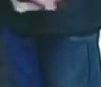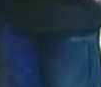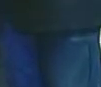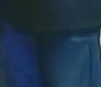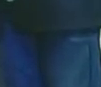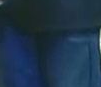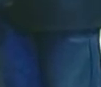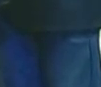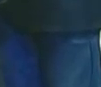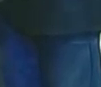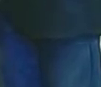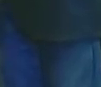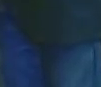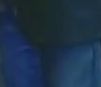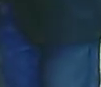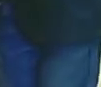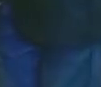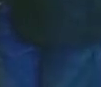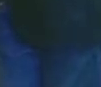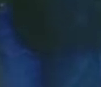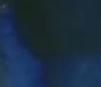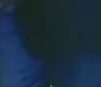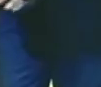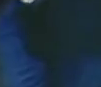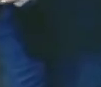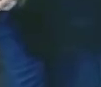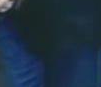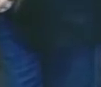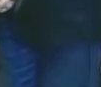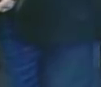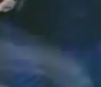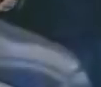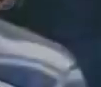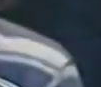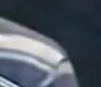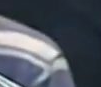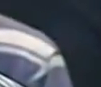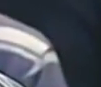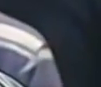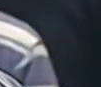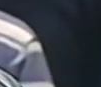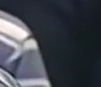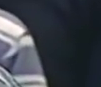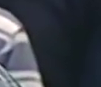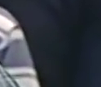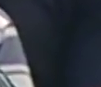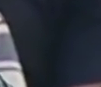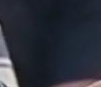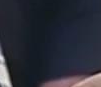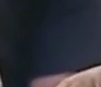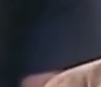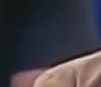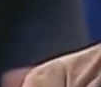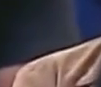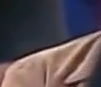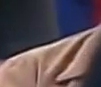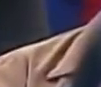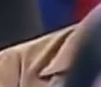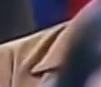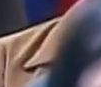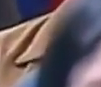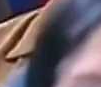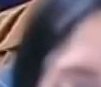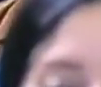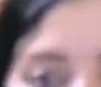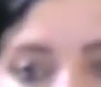revolucionario. Esa noche el Mocho Hernández dejó el pueblo conquistado y Pedro Pérez también quedó muy adelantado. Claro que era un jovencito,